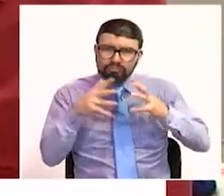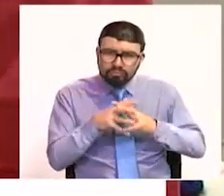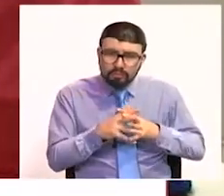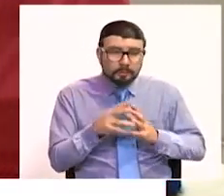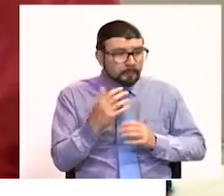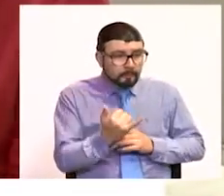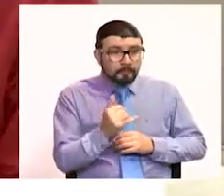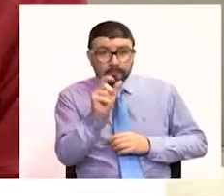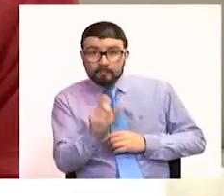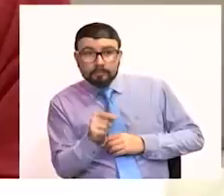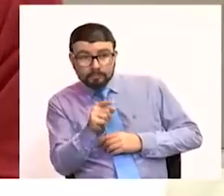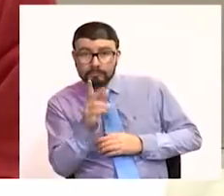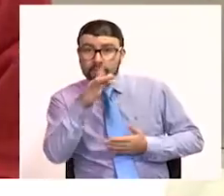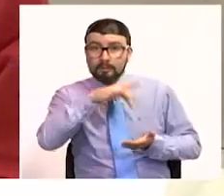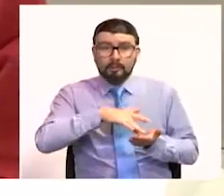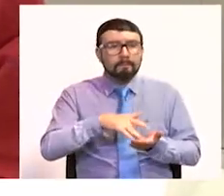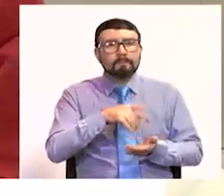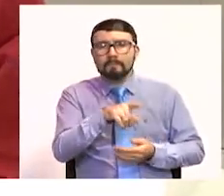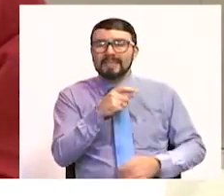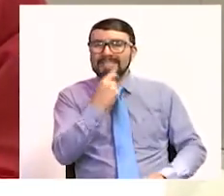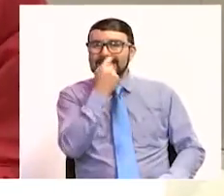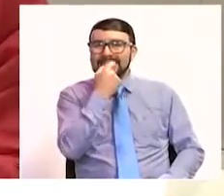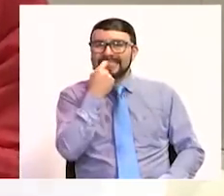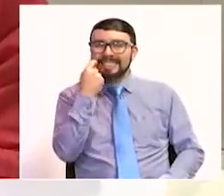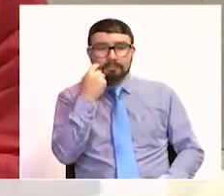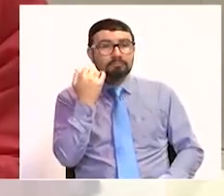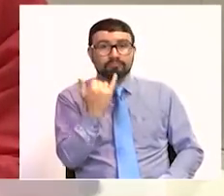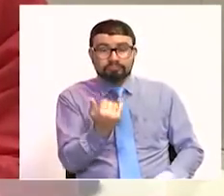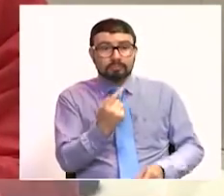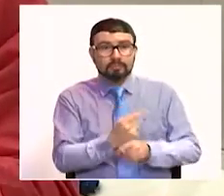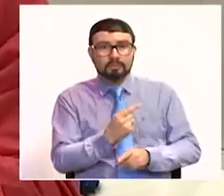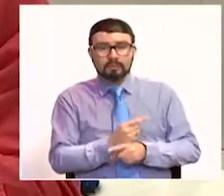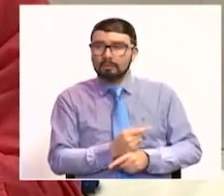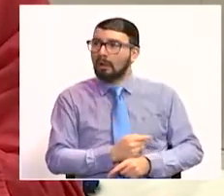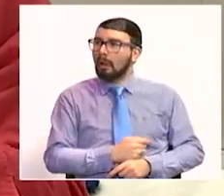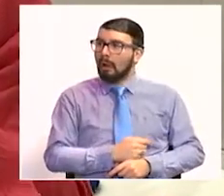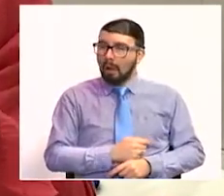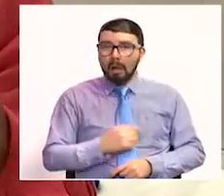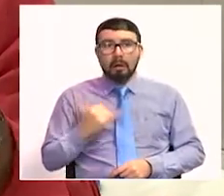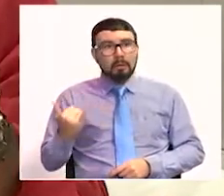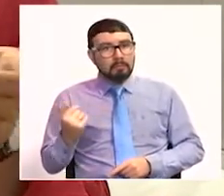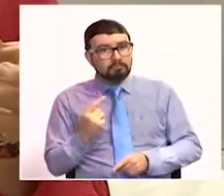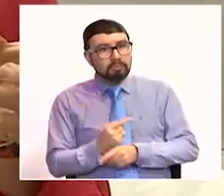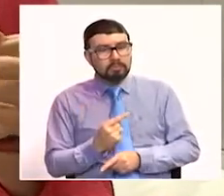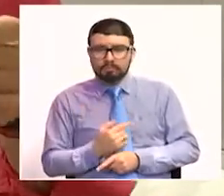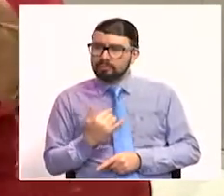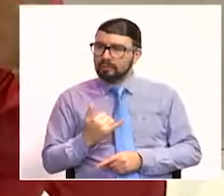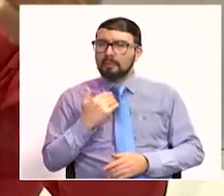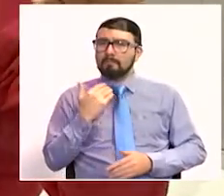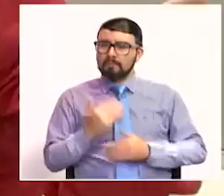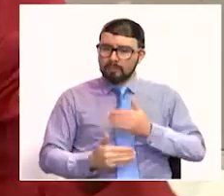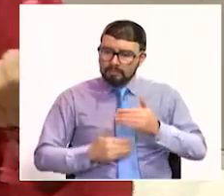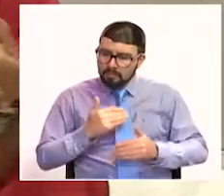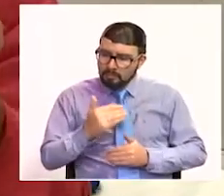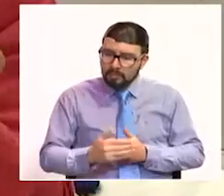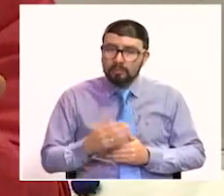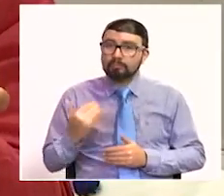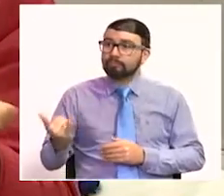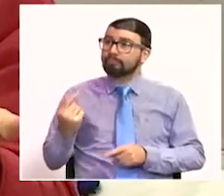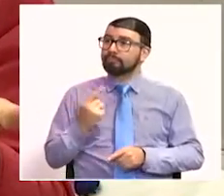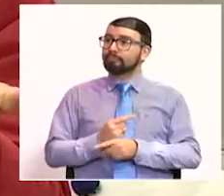al paciente con la odontología. Vemos resultados de procesos patológicos tratados